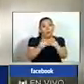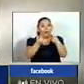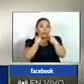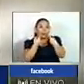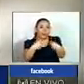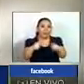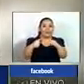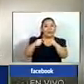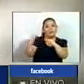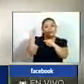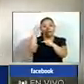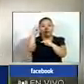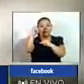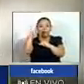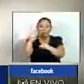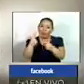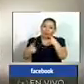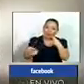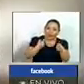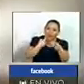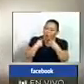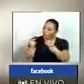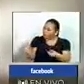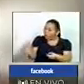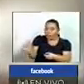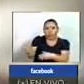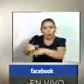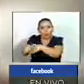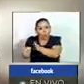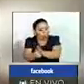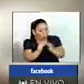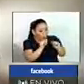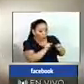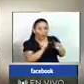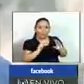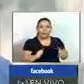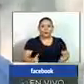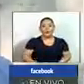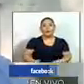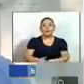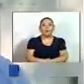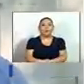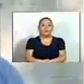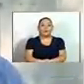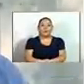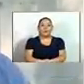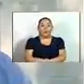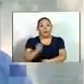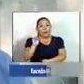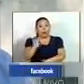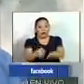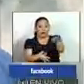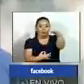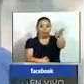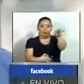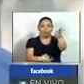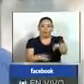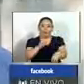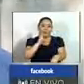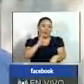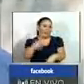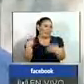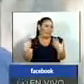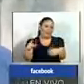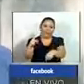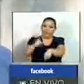la necesidad de un diálogo permanente con el órgano ejecutivo. Esta resolución llega un poco